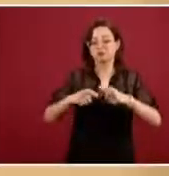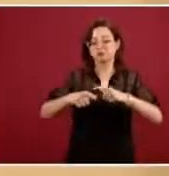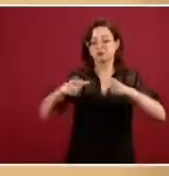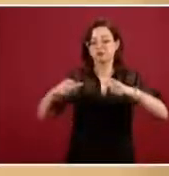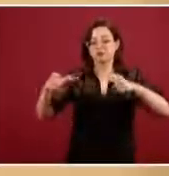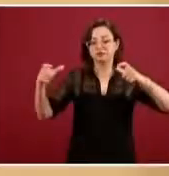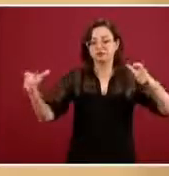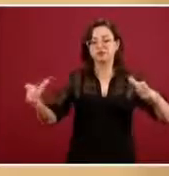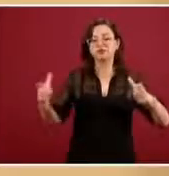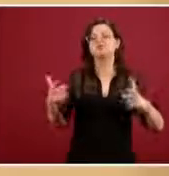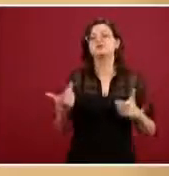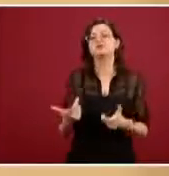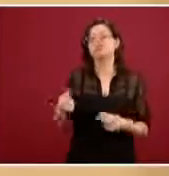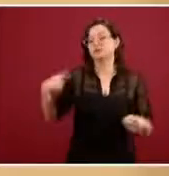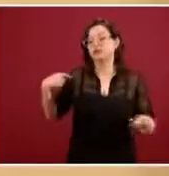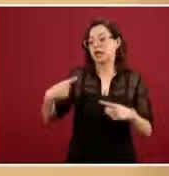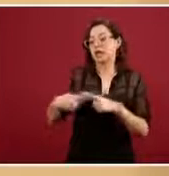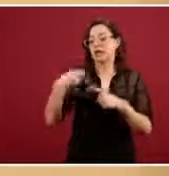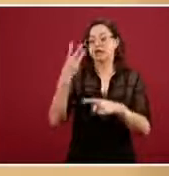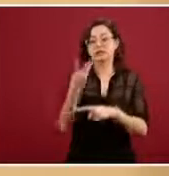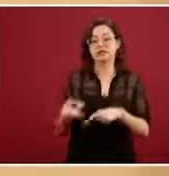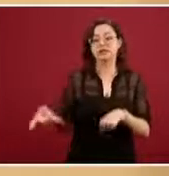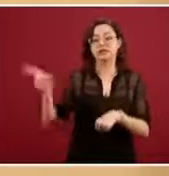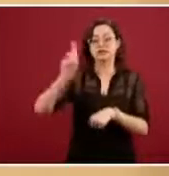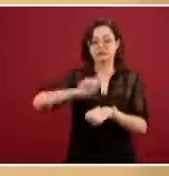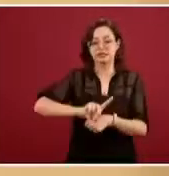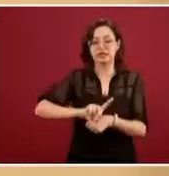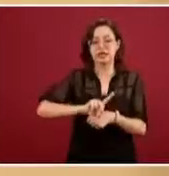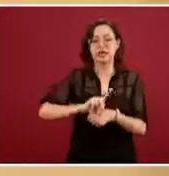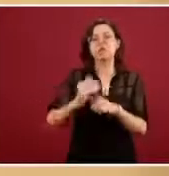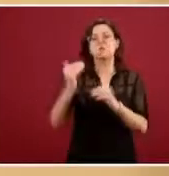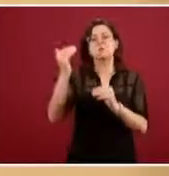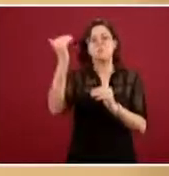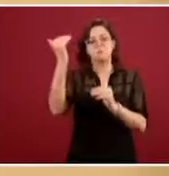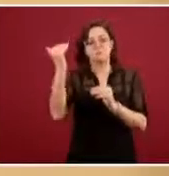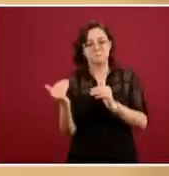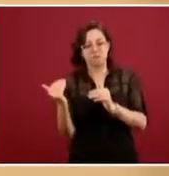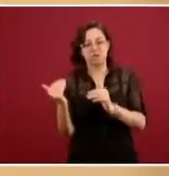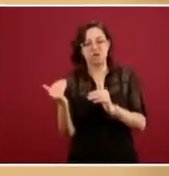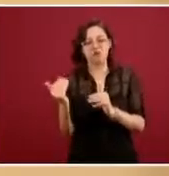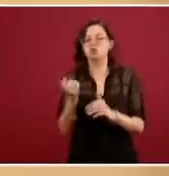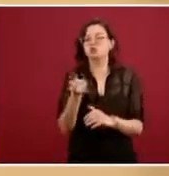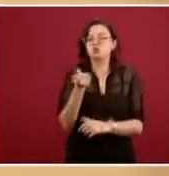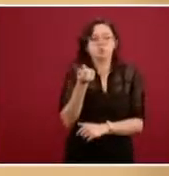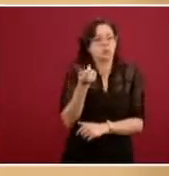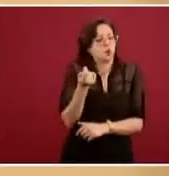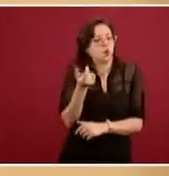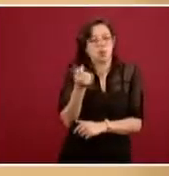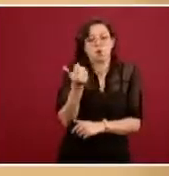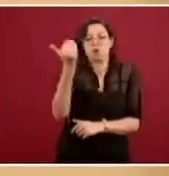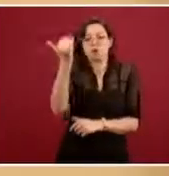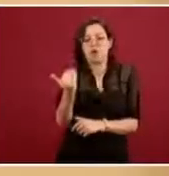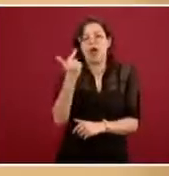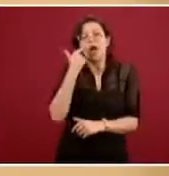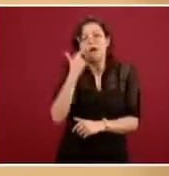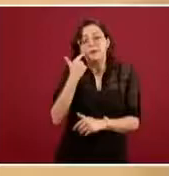tenemos en los últimos 3 días básicamente una pequeña variación, es una variación todavía muy temprana, vamos a esperar que los datos se acumulen al menos